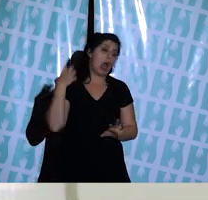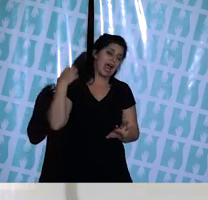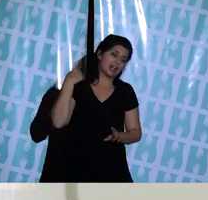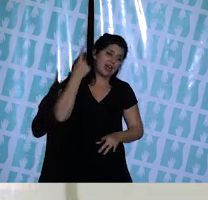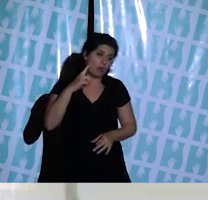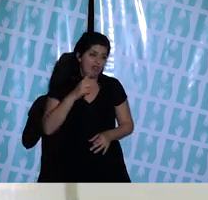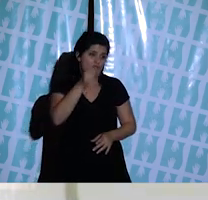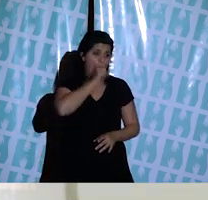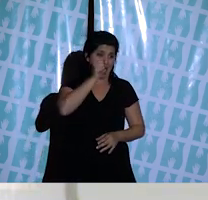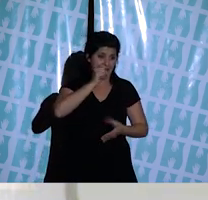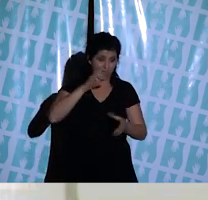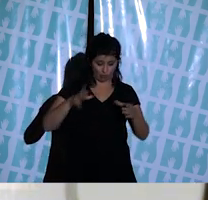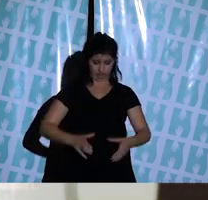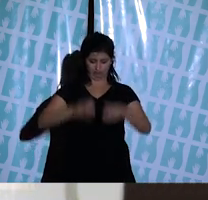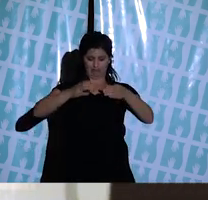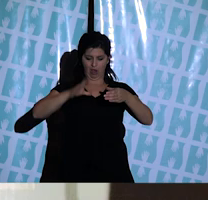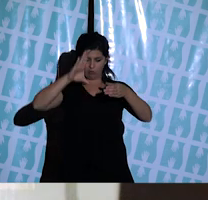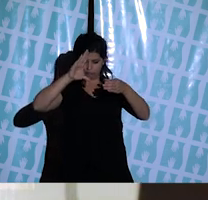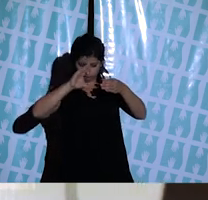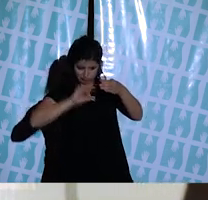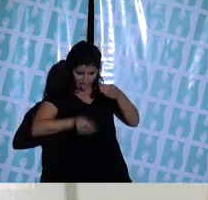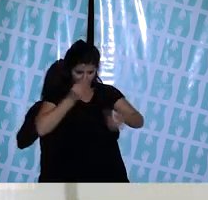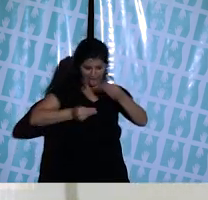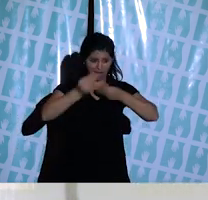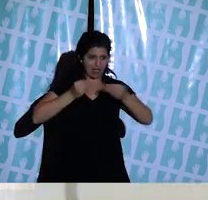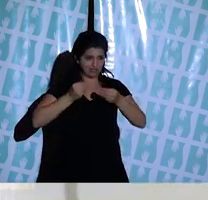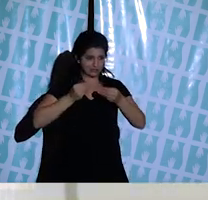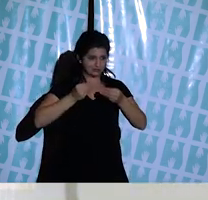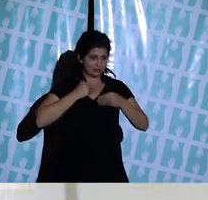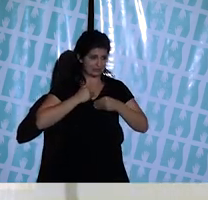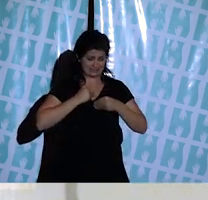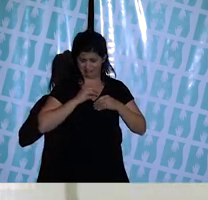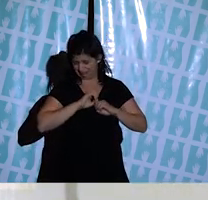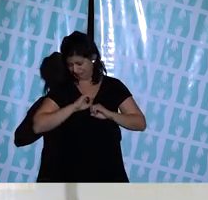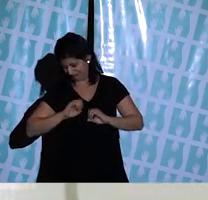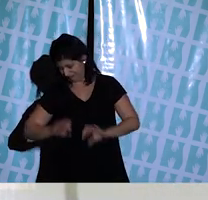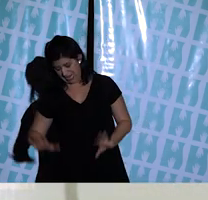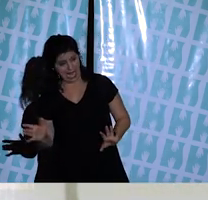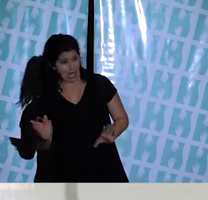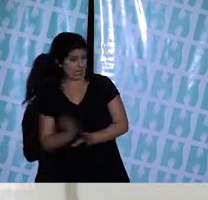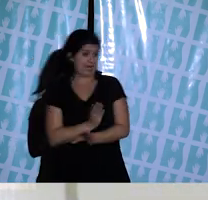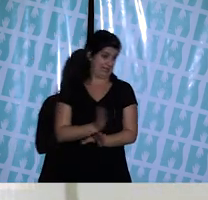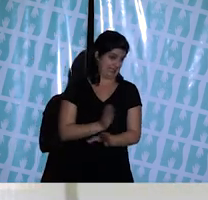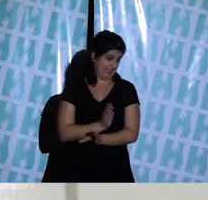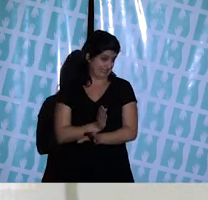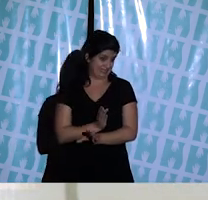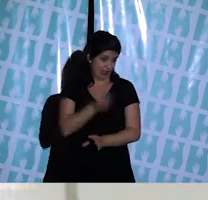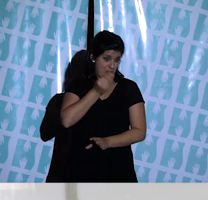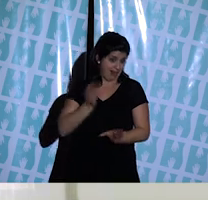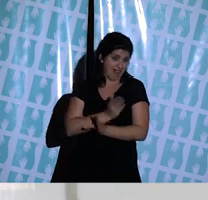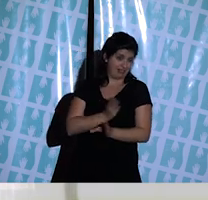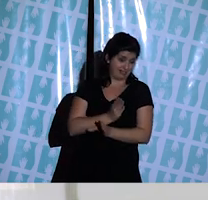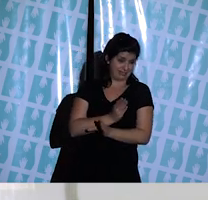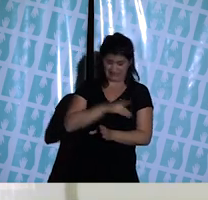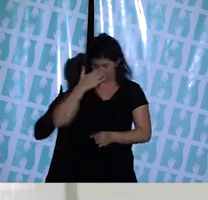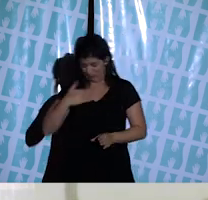es saciación, saciarse, y nos sentimos peor que antes que empezamos a comerlo, ¿no? Mucho peor, nos duele